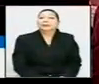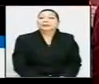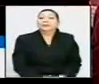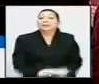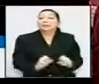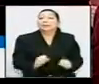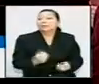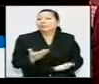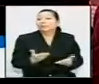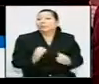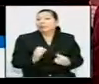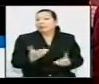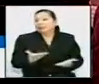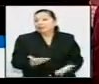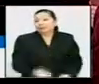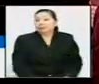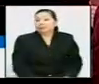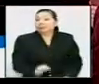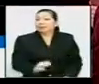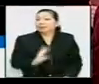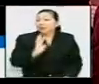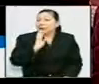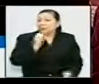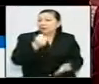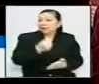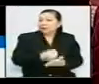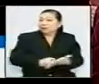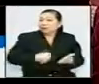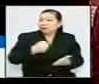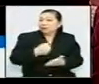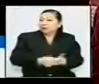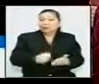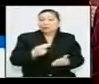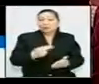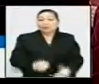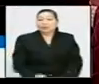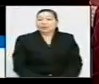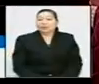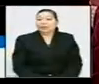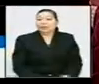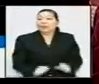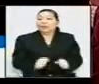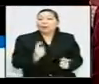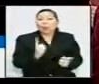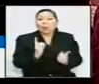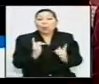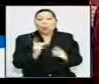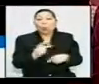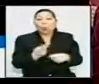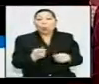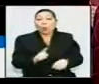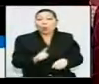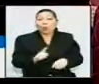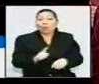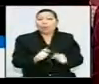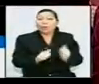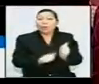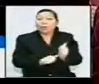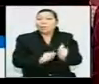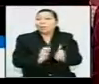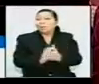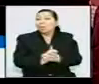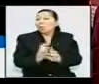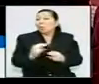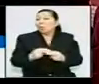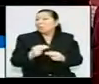Y si de repente lo hay, porque siempre habla que hay que luchar contra la corrupción, que si cuando tocan al hermano, al